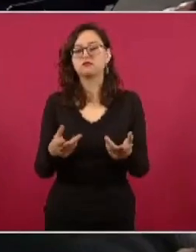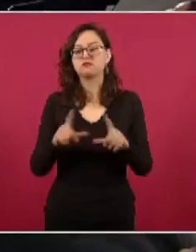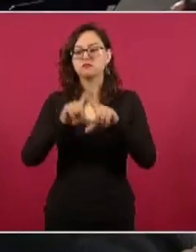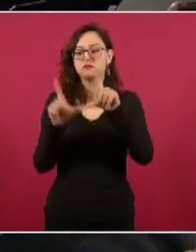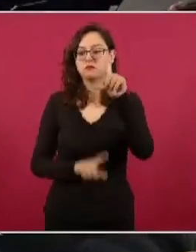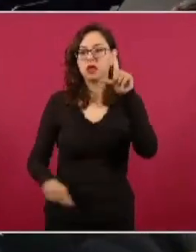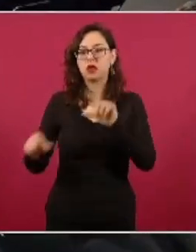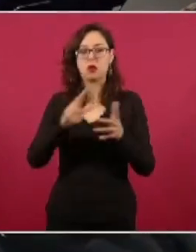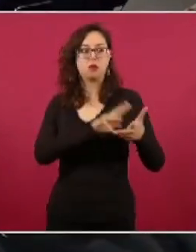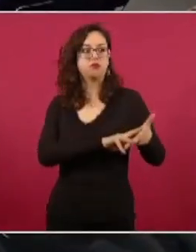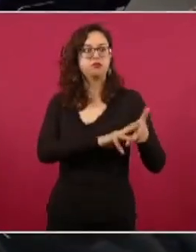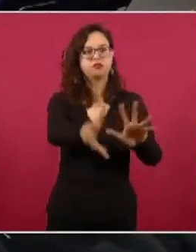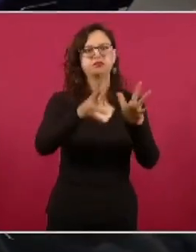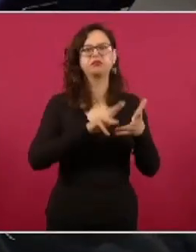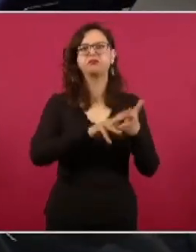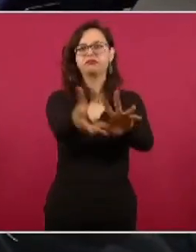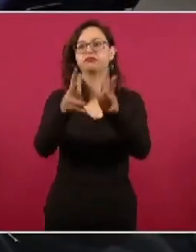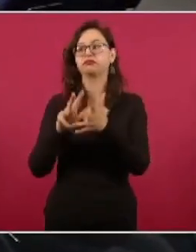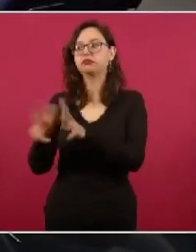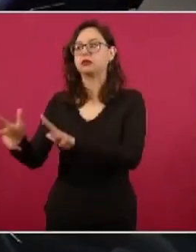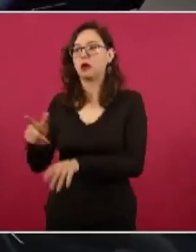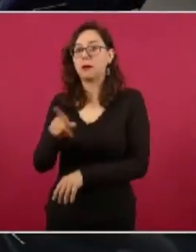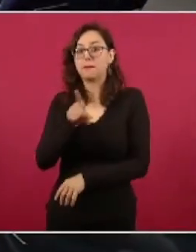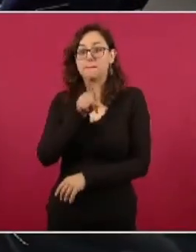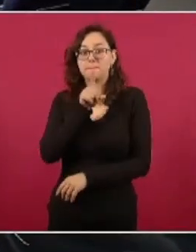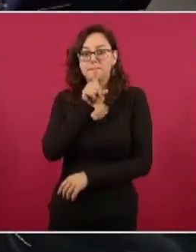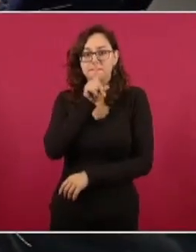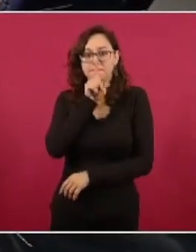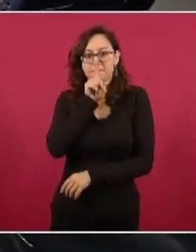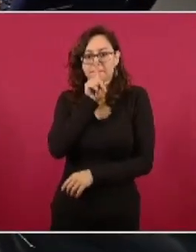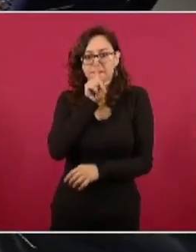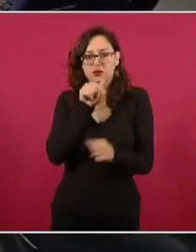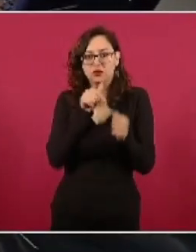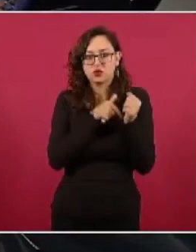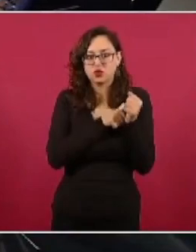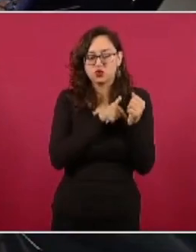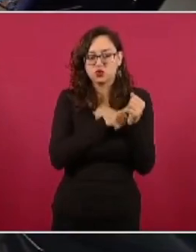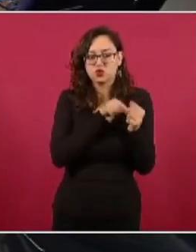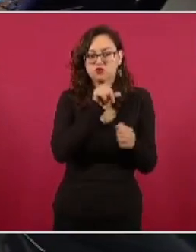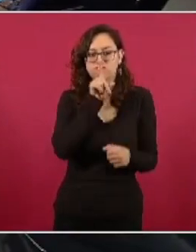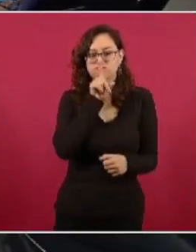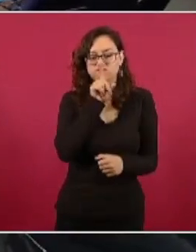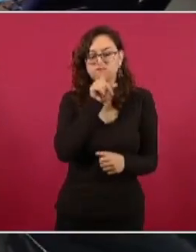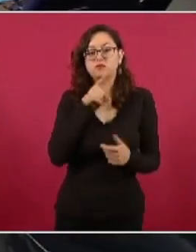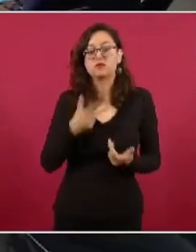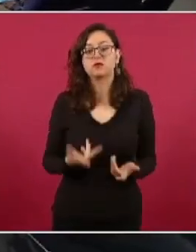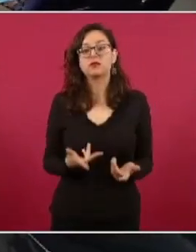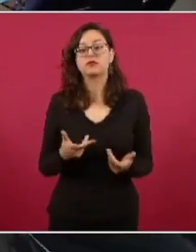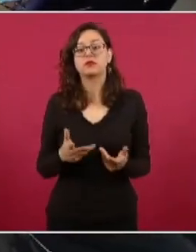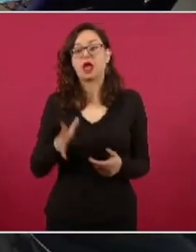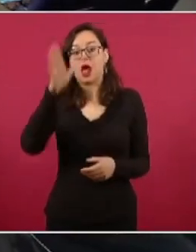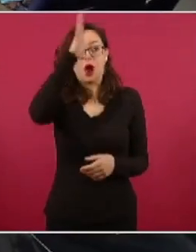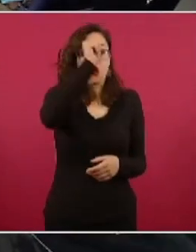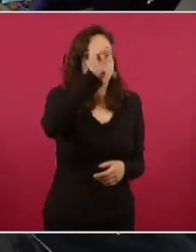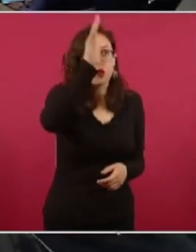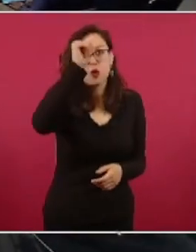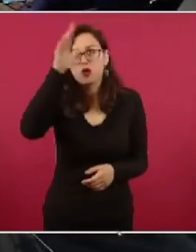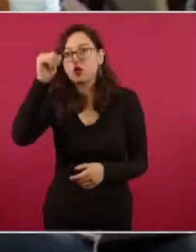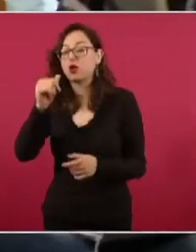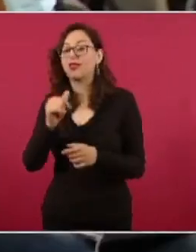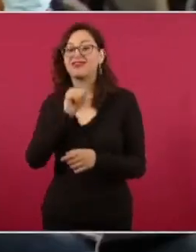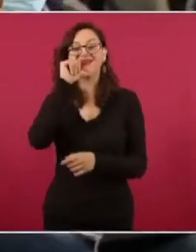Estos medios de comunicación en aquel momento decían que no querían hacer apología de la delincuencia organizada ni apología de la